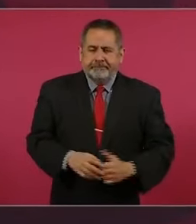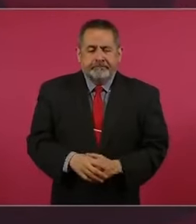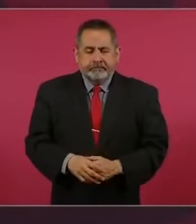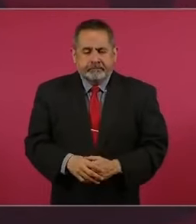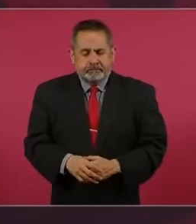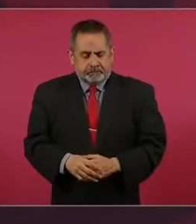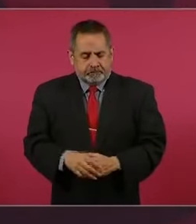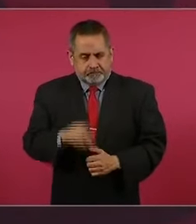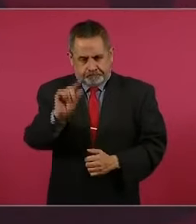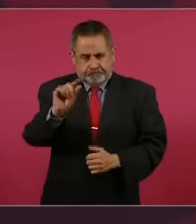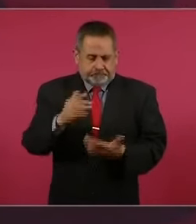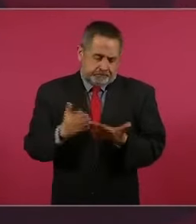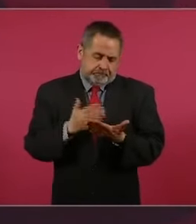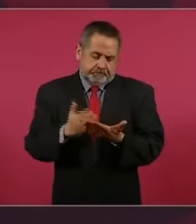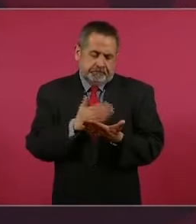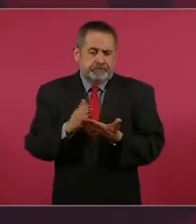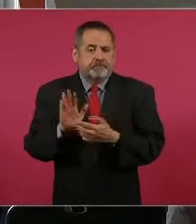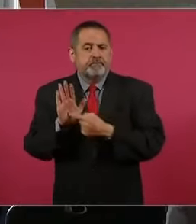mostrarles